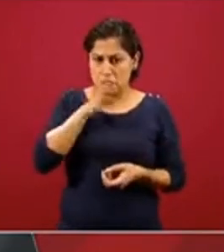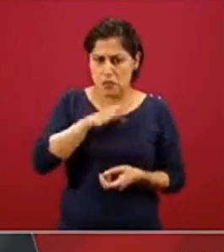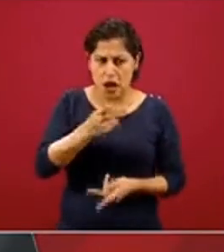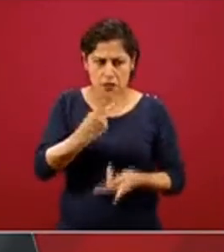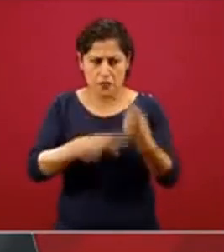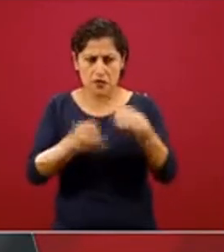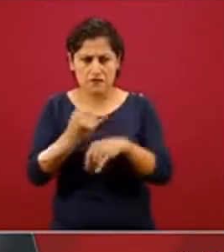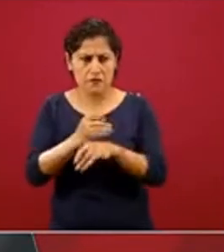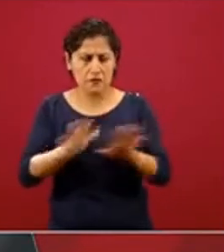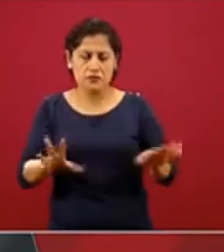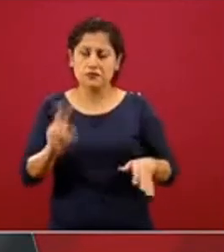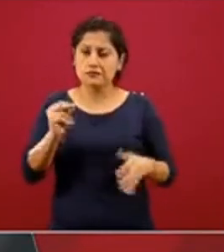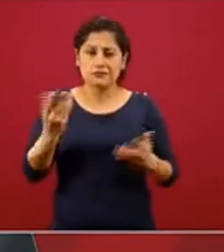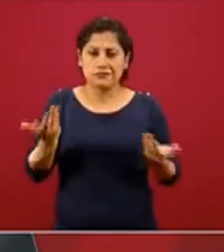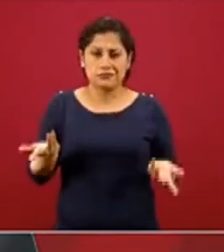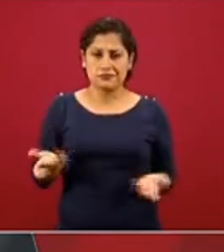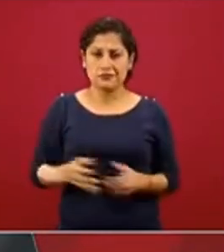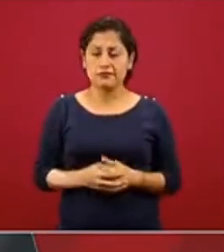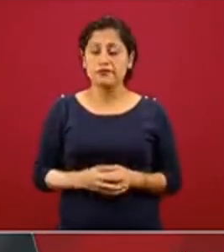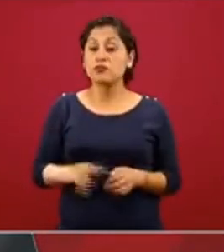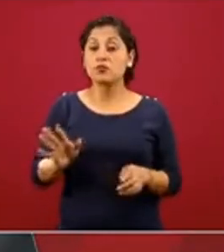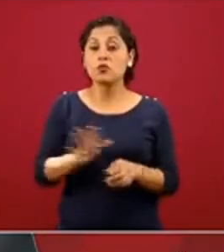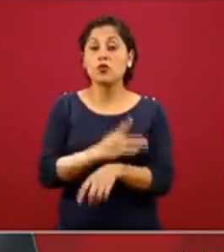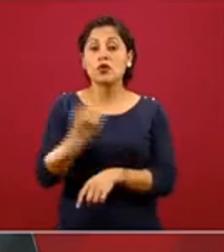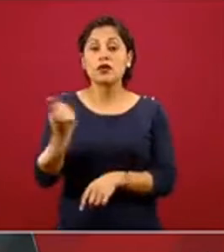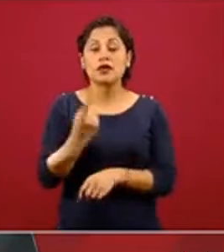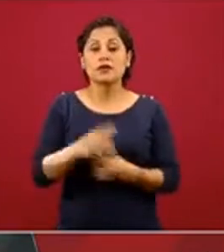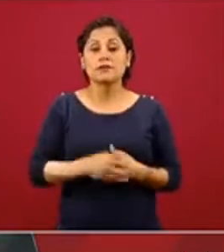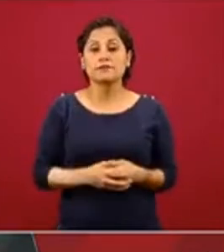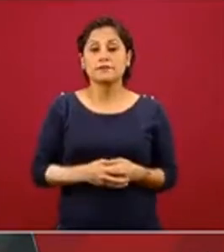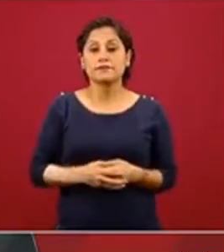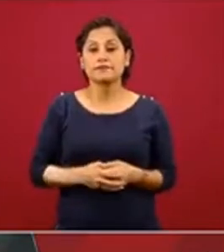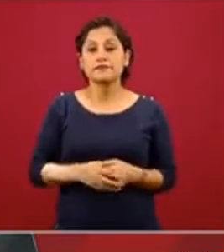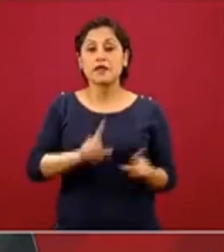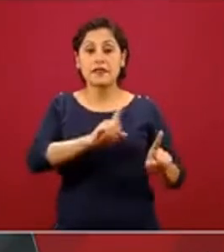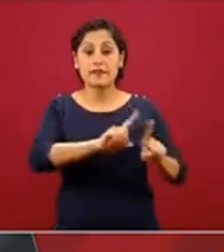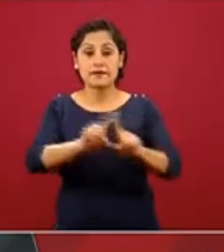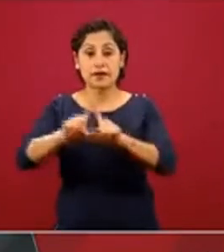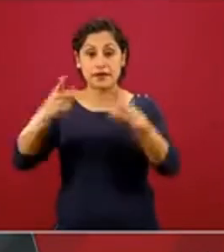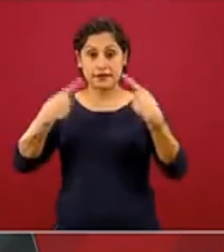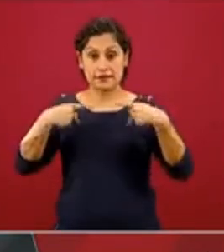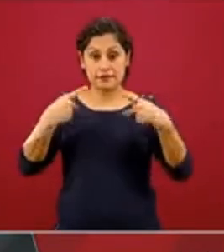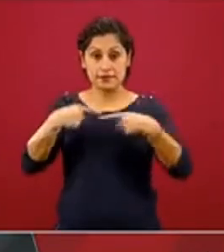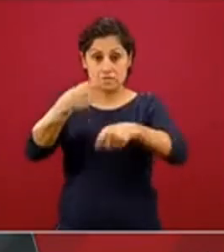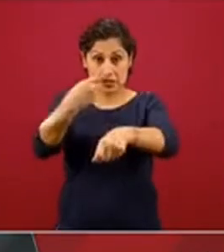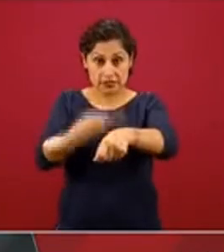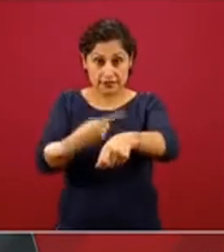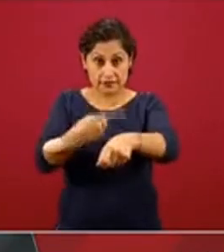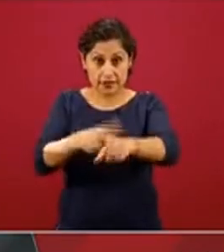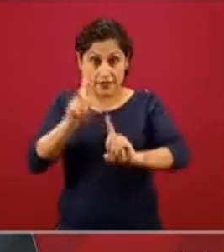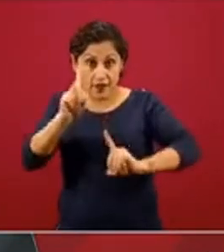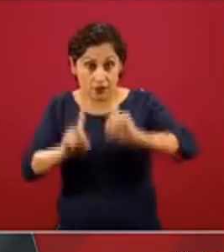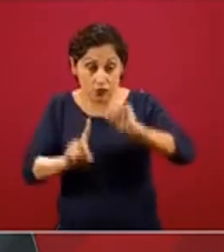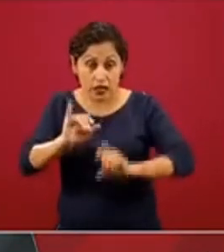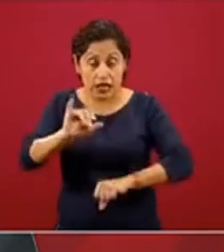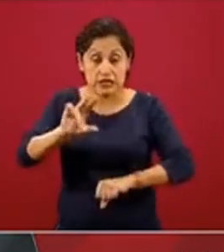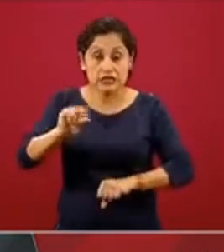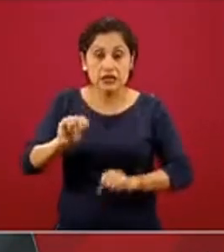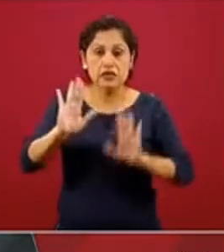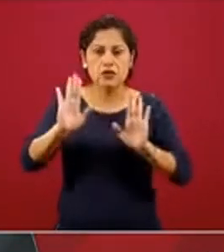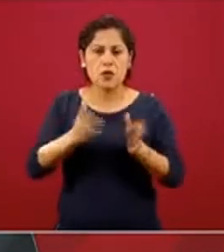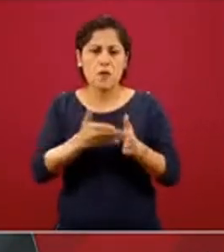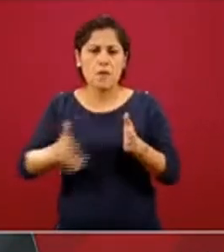la razón es que los casos aún no confirmados, los sospechosos, que terminan siendo cerca